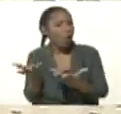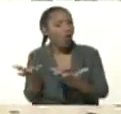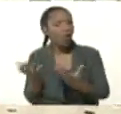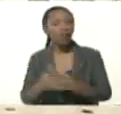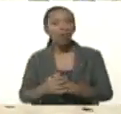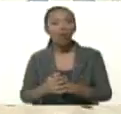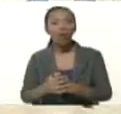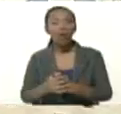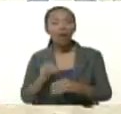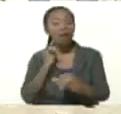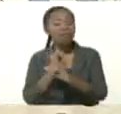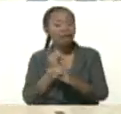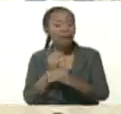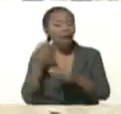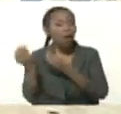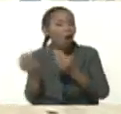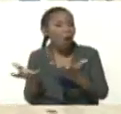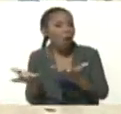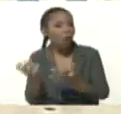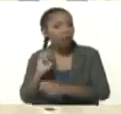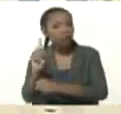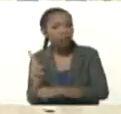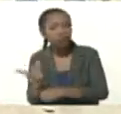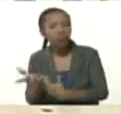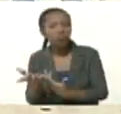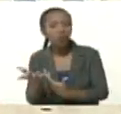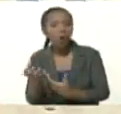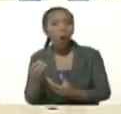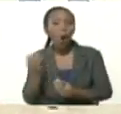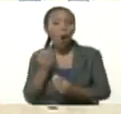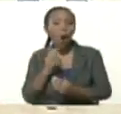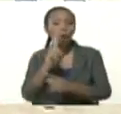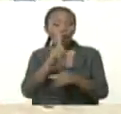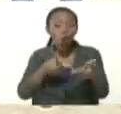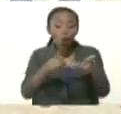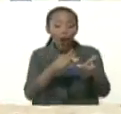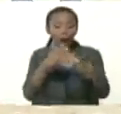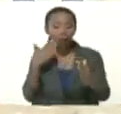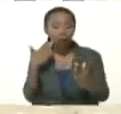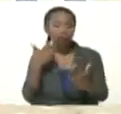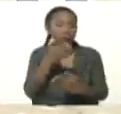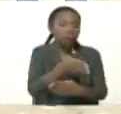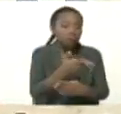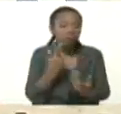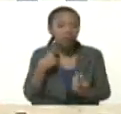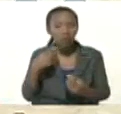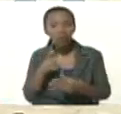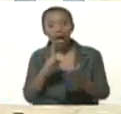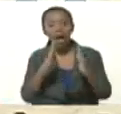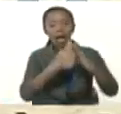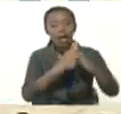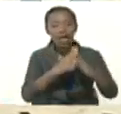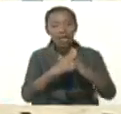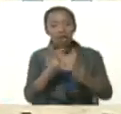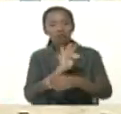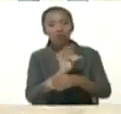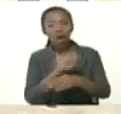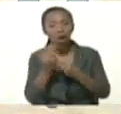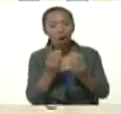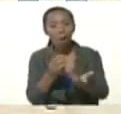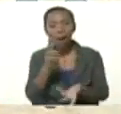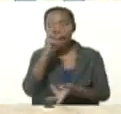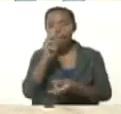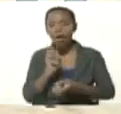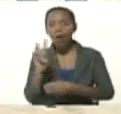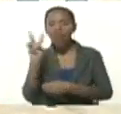del internet? ¿Cómo es que funcionan las casas de cambio? ¿O uno va a algún sitio donde esa casa de cambio funciona? ¿Cómo el Banco de Venezuela,